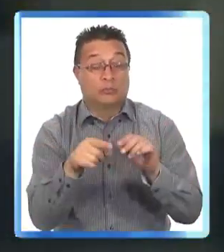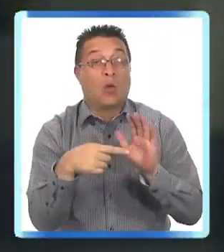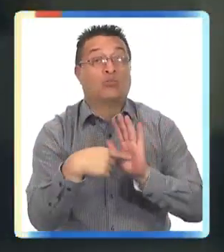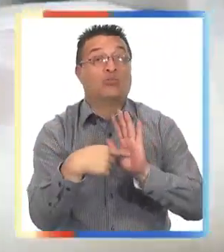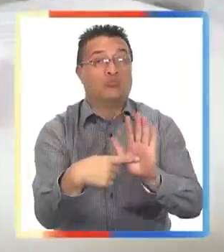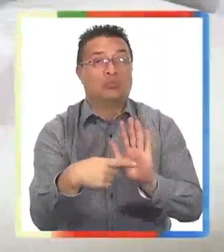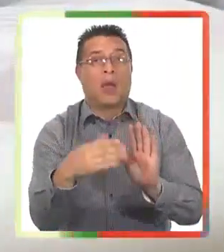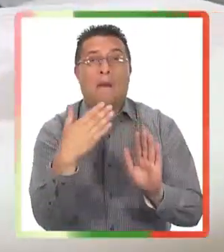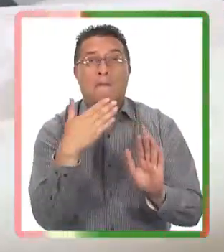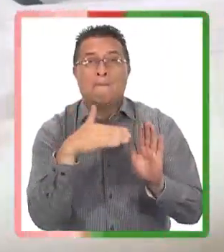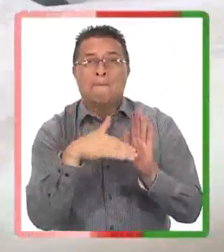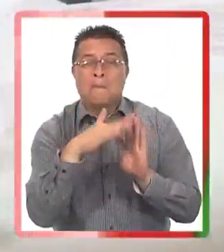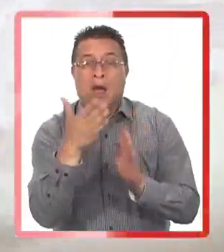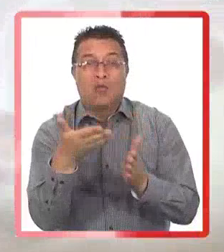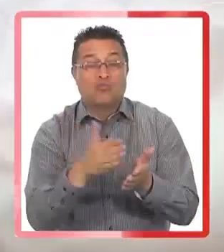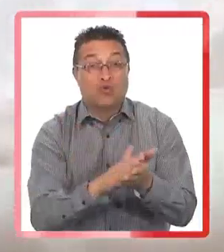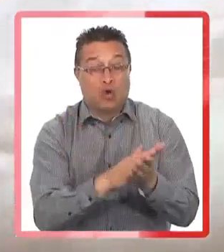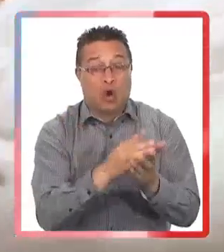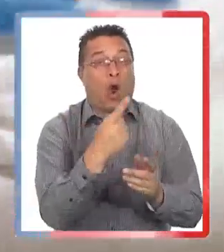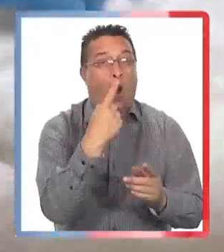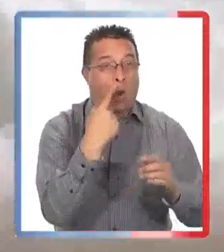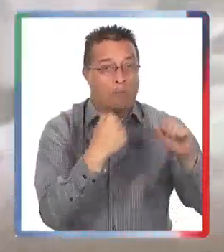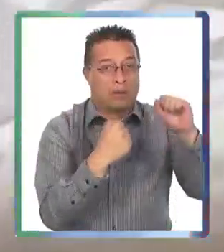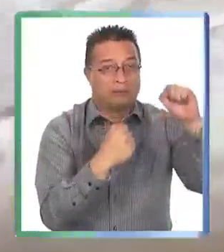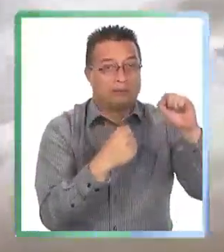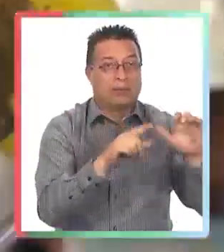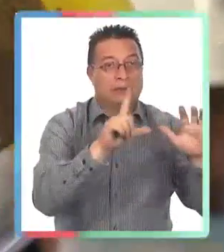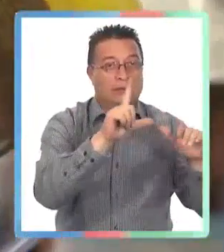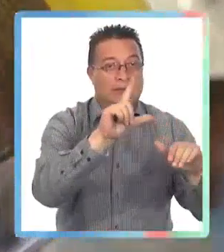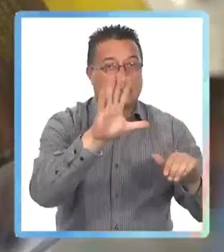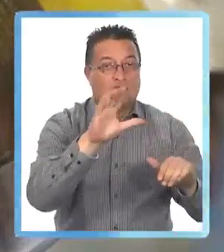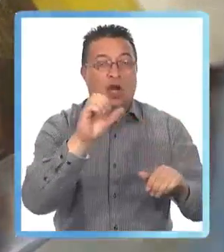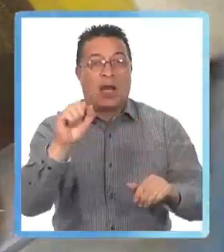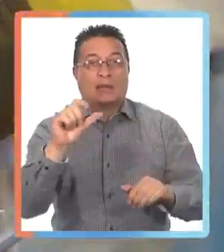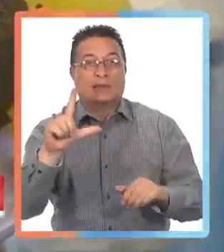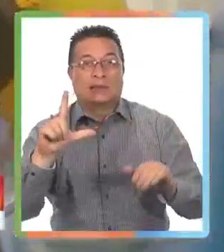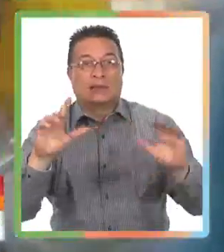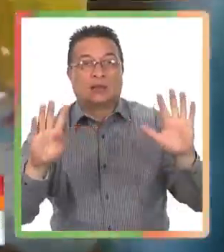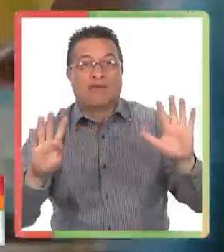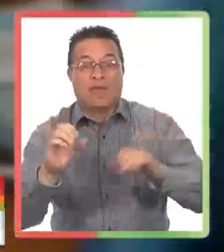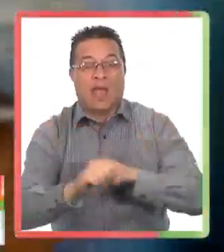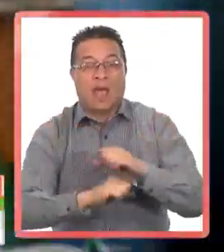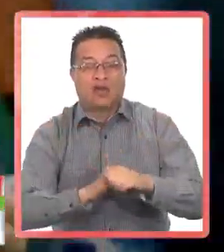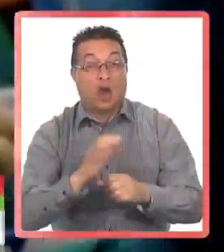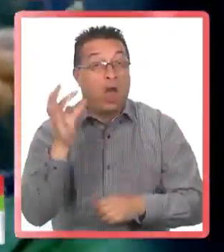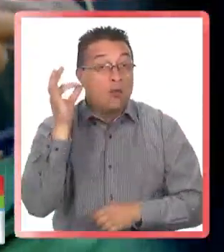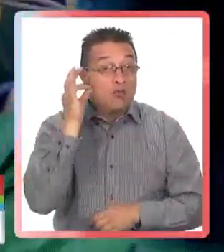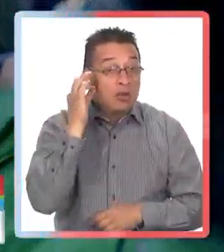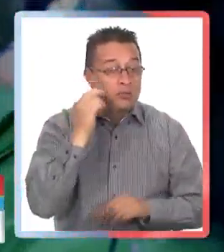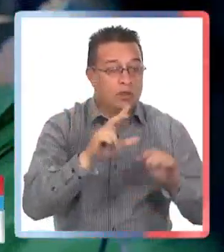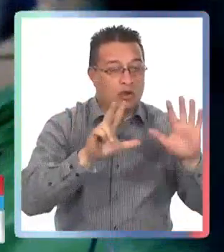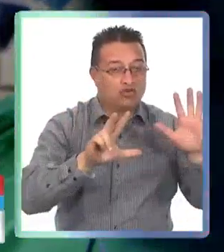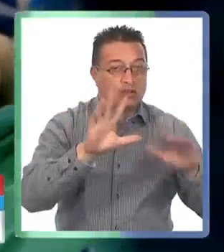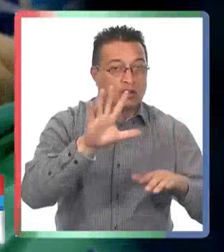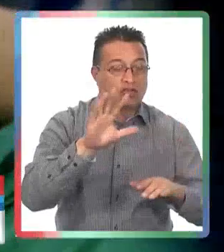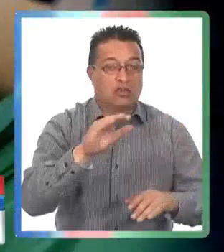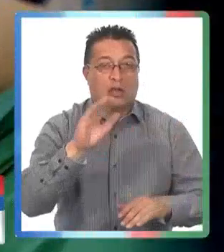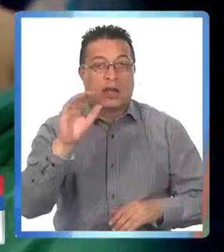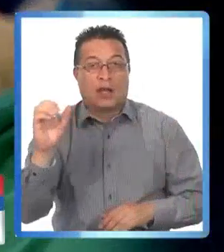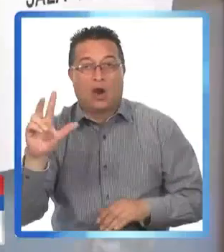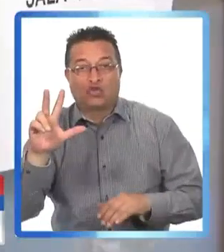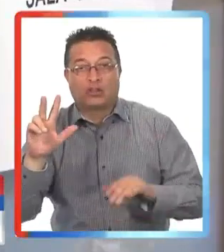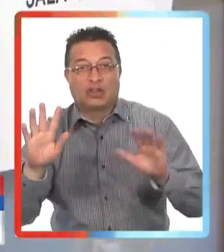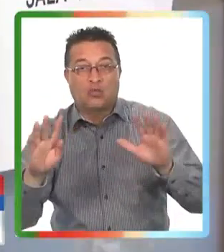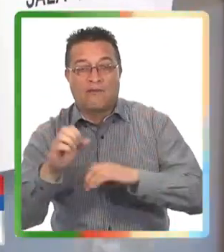que la mayor cantidad de fallecidos fueron los hombres, entre 75 y 79 años, y las mujeres, de 85